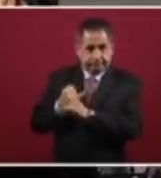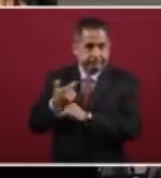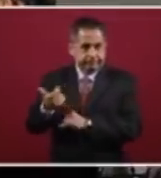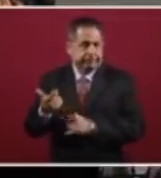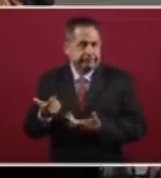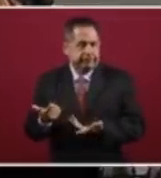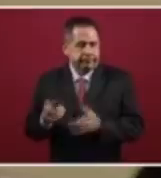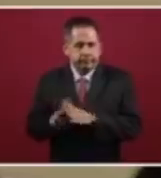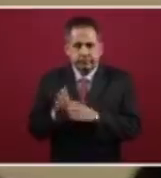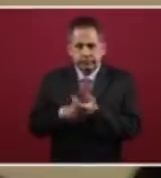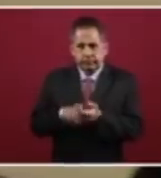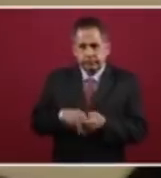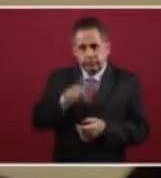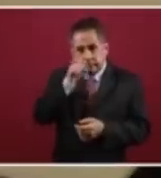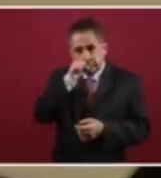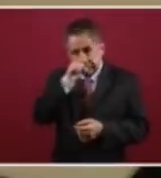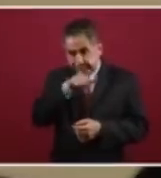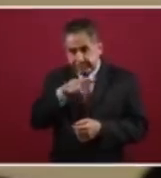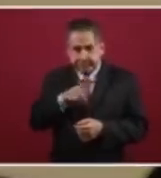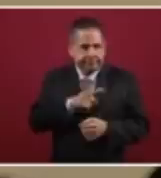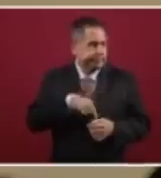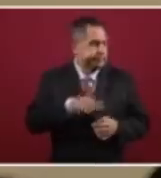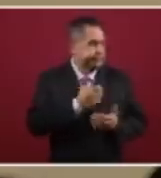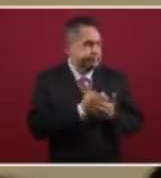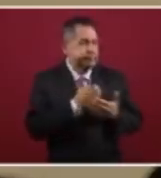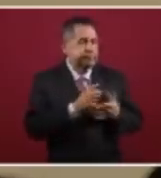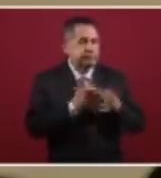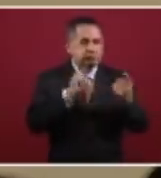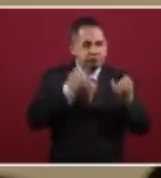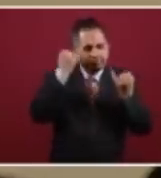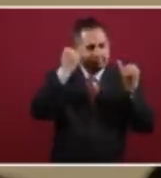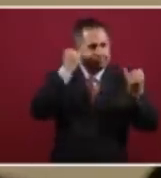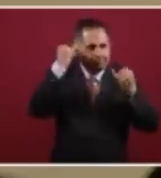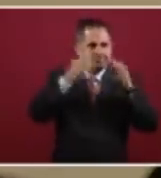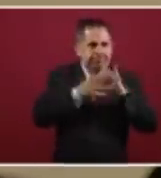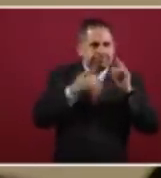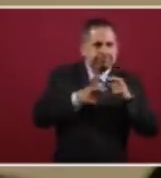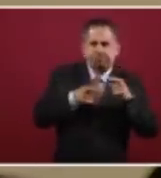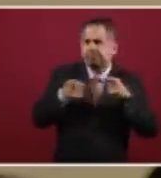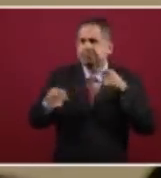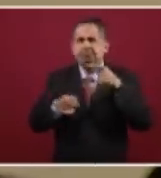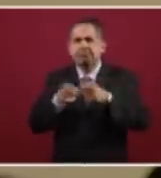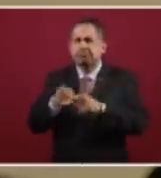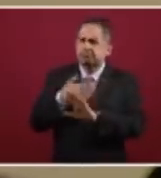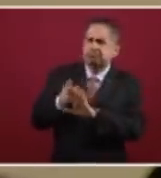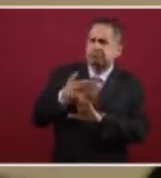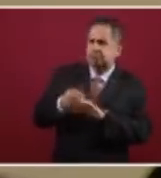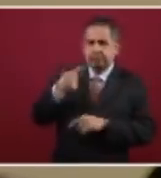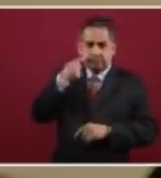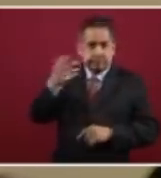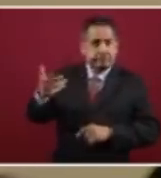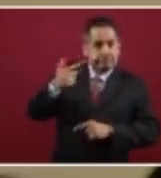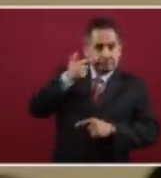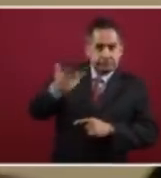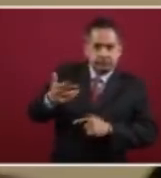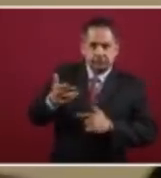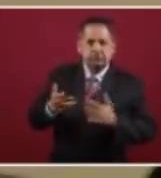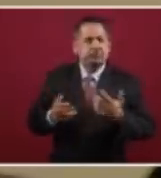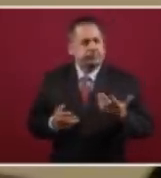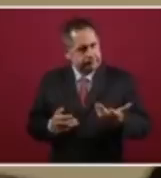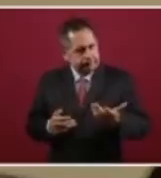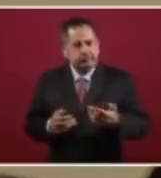siempre pues los economistas y los sofistas pues lo utilizan para el golpeteo. Y me gustaría